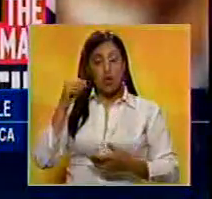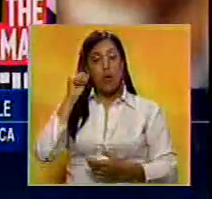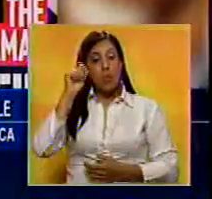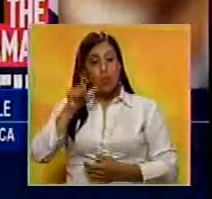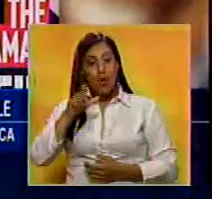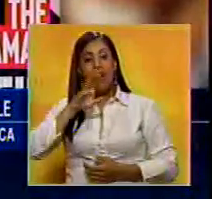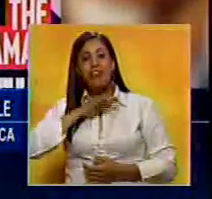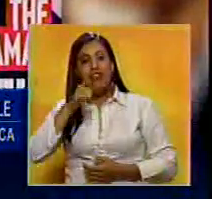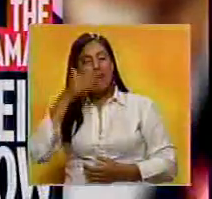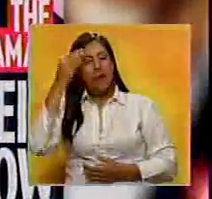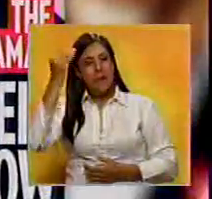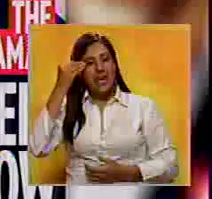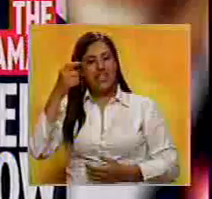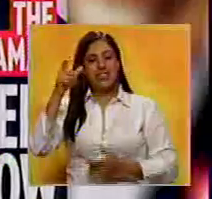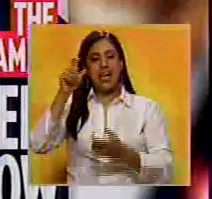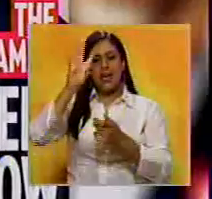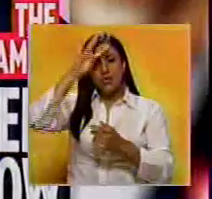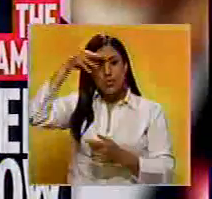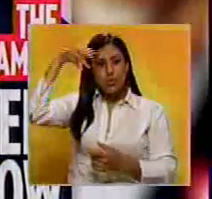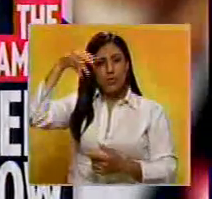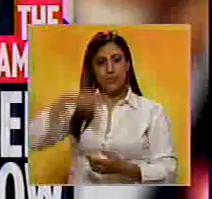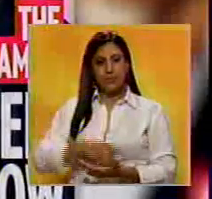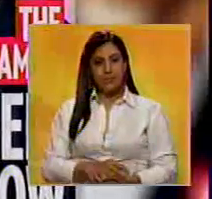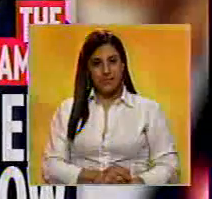confesó lo que piensa de